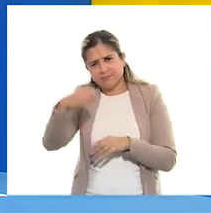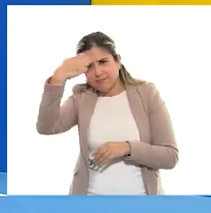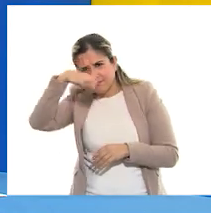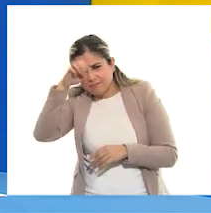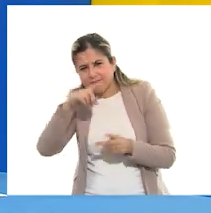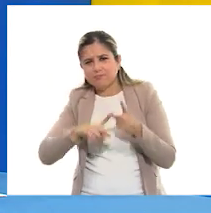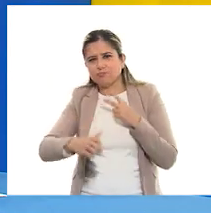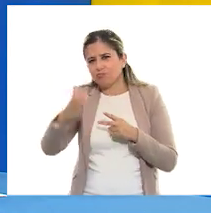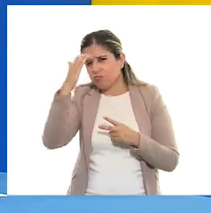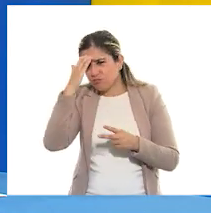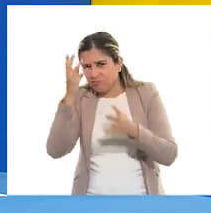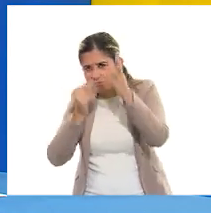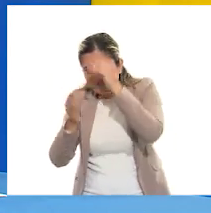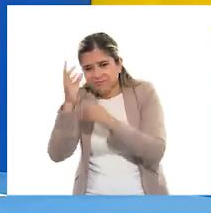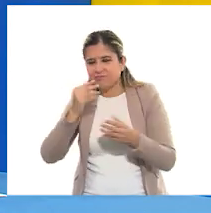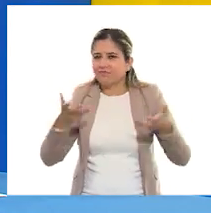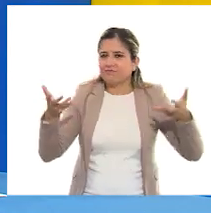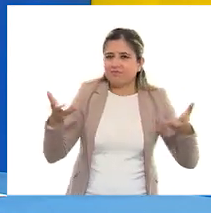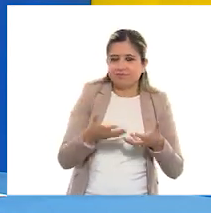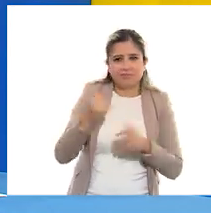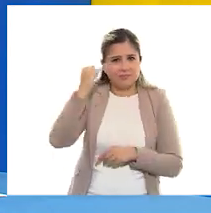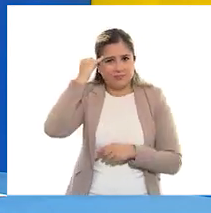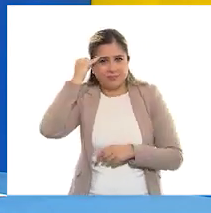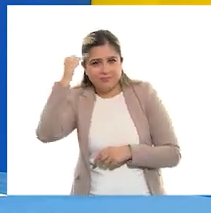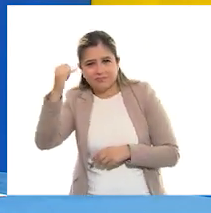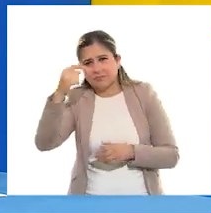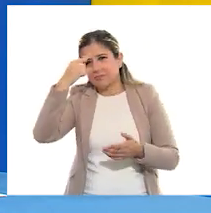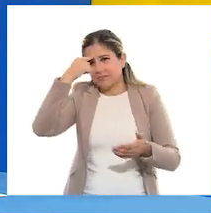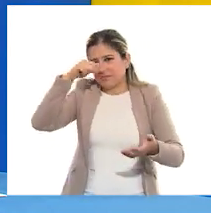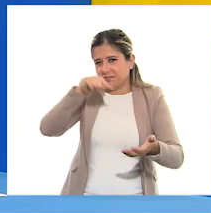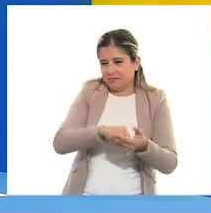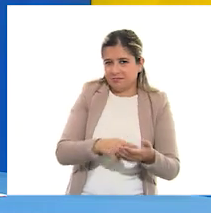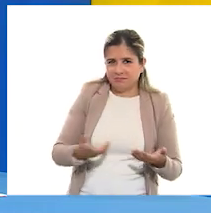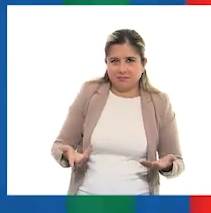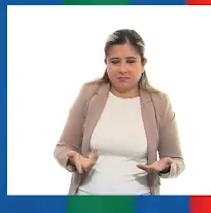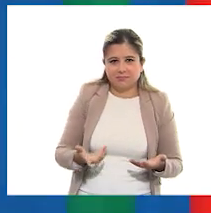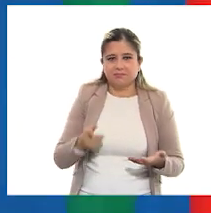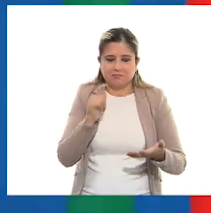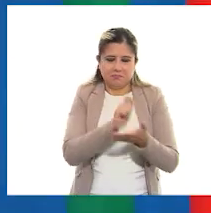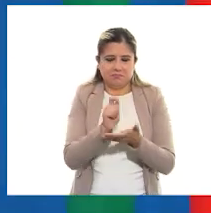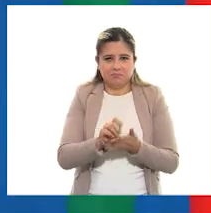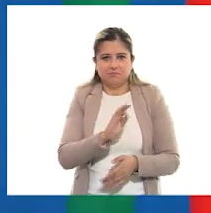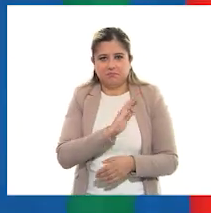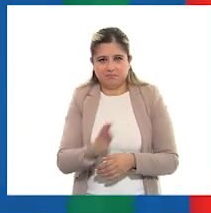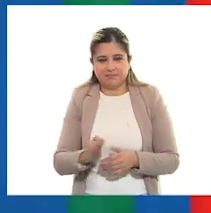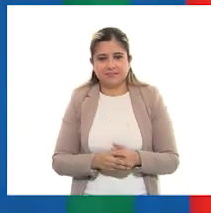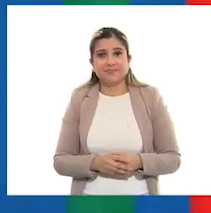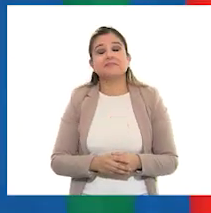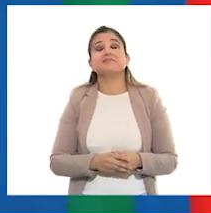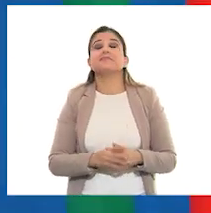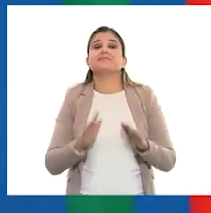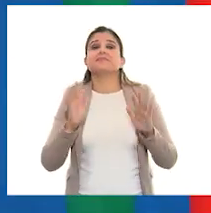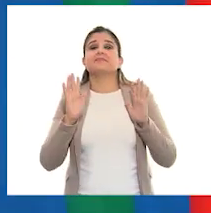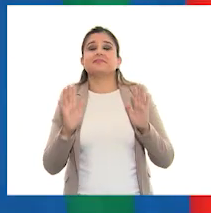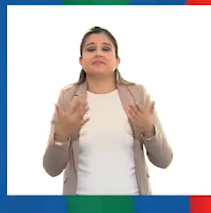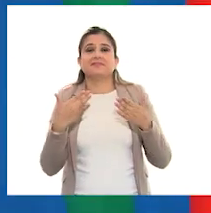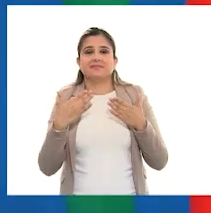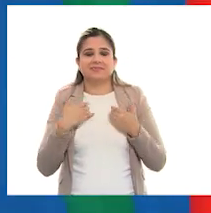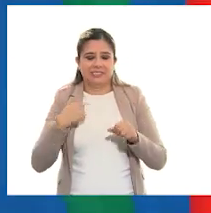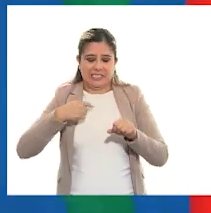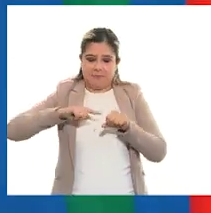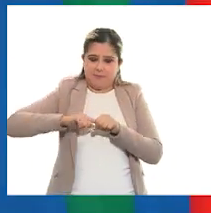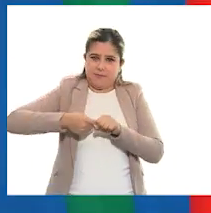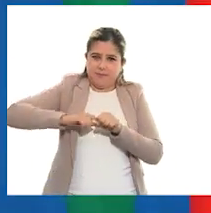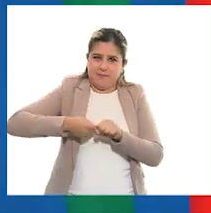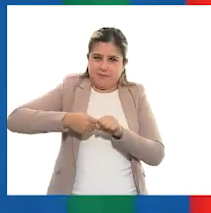experiencias, conocimientos, hechos, ideas o creencias, por ejemplo. Muy bien. Yo ya estoy sacando punta a mi lápiz para